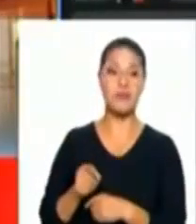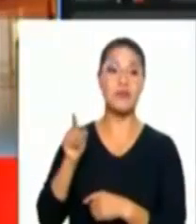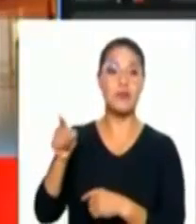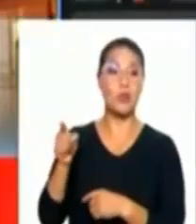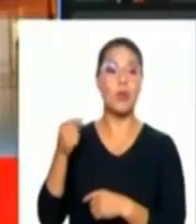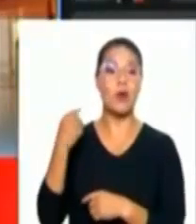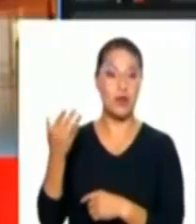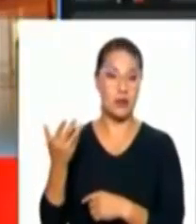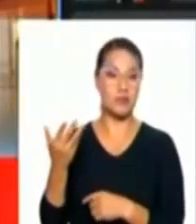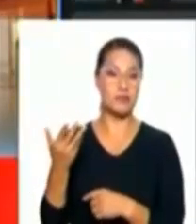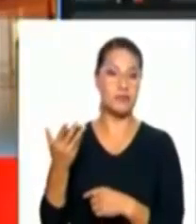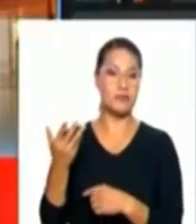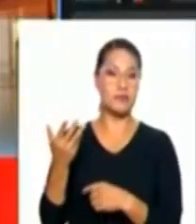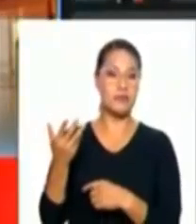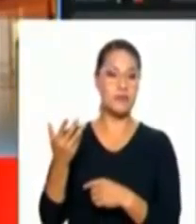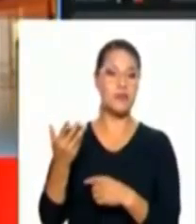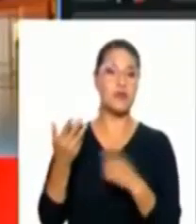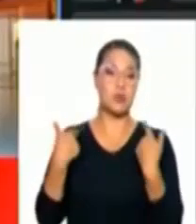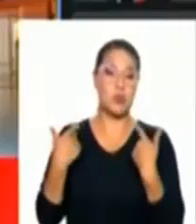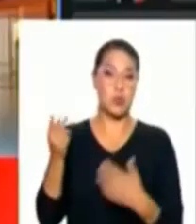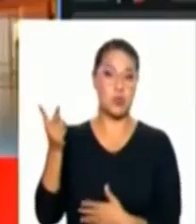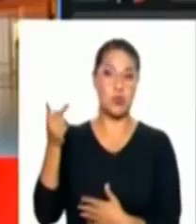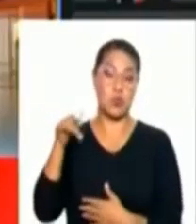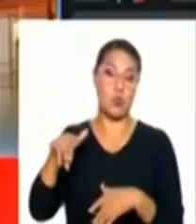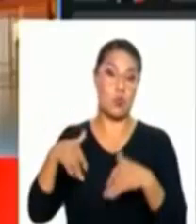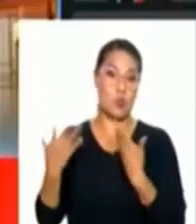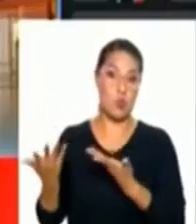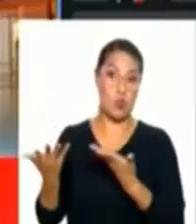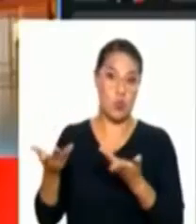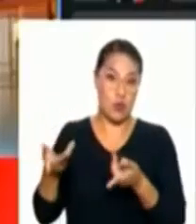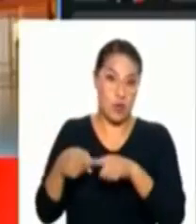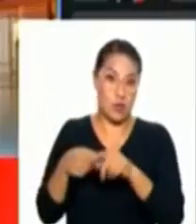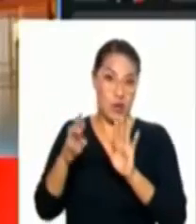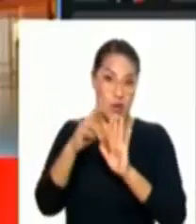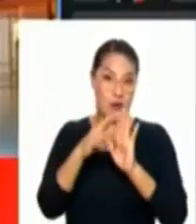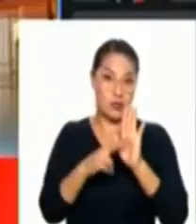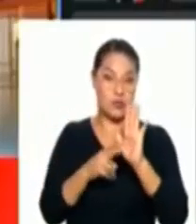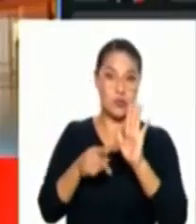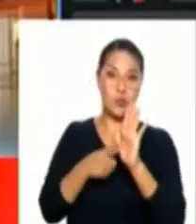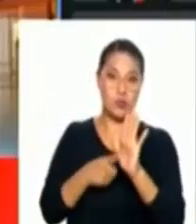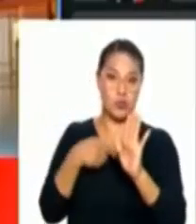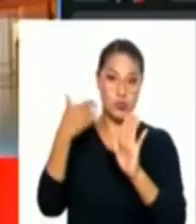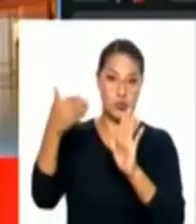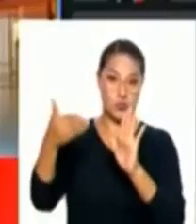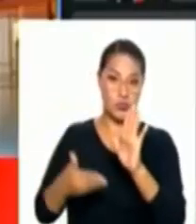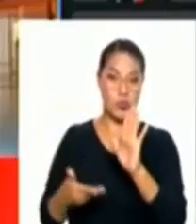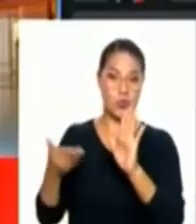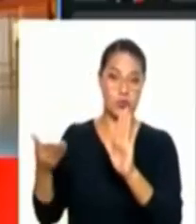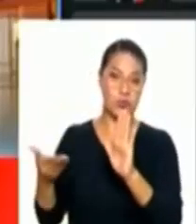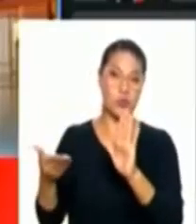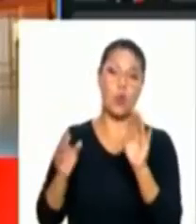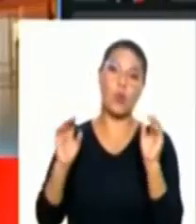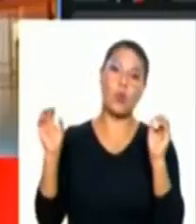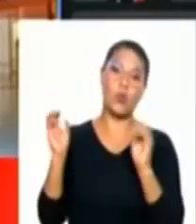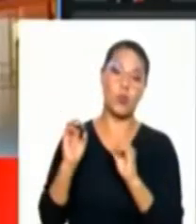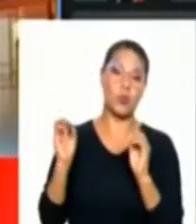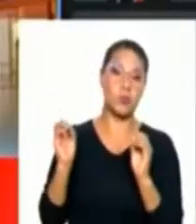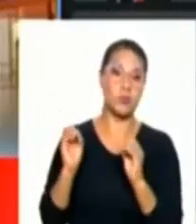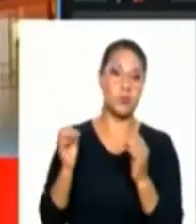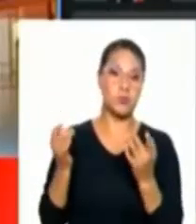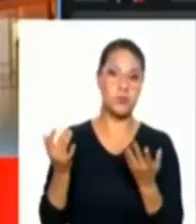audiencia, tiene dos opciones, se emitirá oralmente la resolución, dice acto, o la